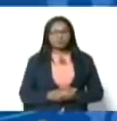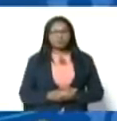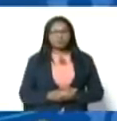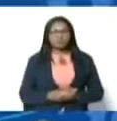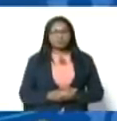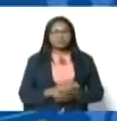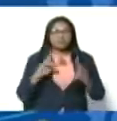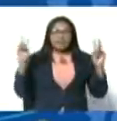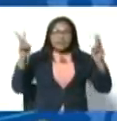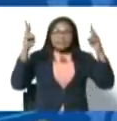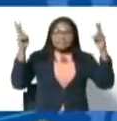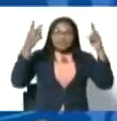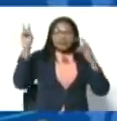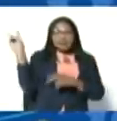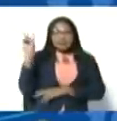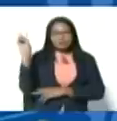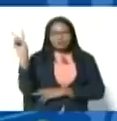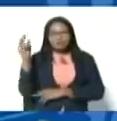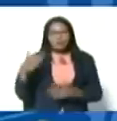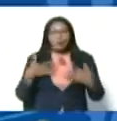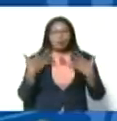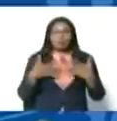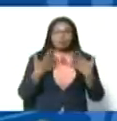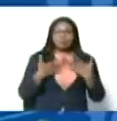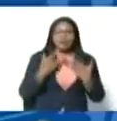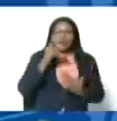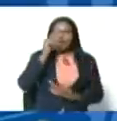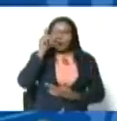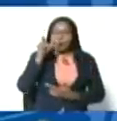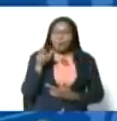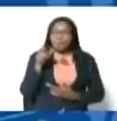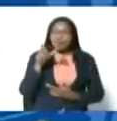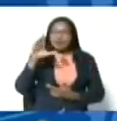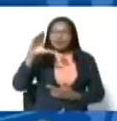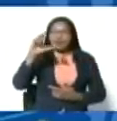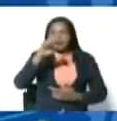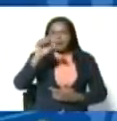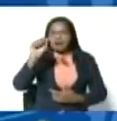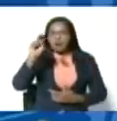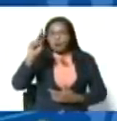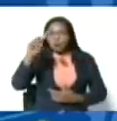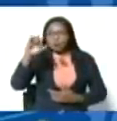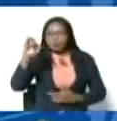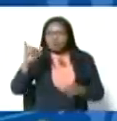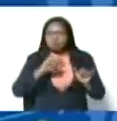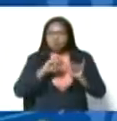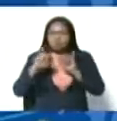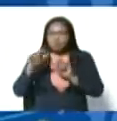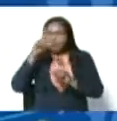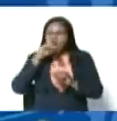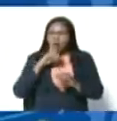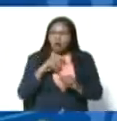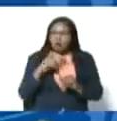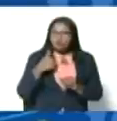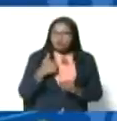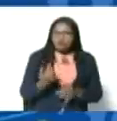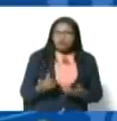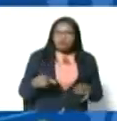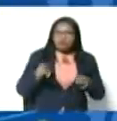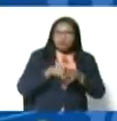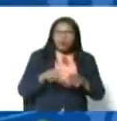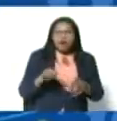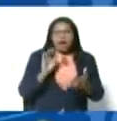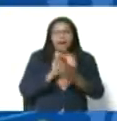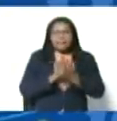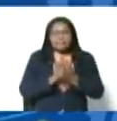¡Que viva Venezuela! Está emocionado Claudio Faría. Claudio Faría entró al metro casi en la misma época, ¿verdad? Muy